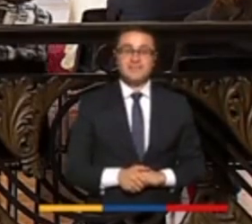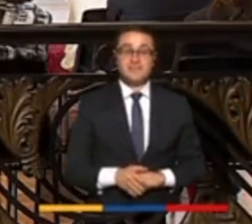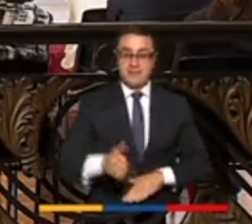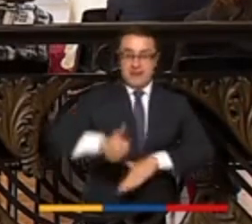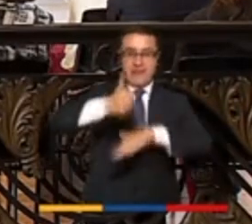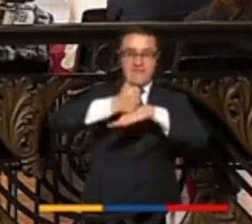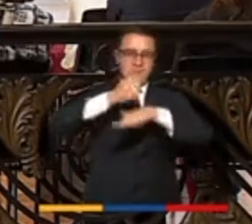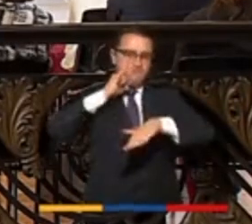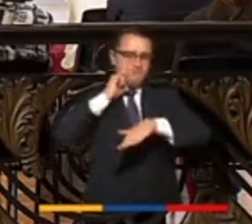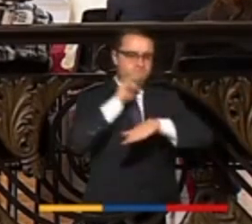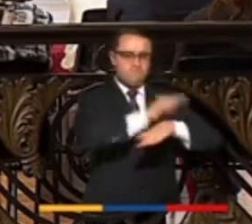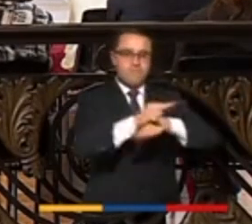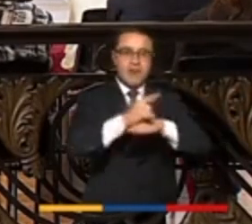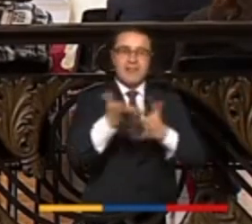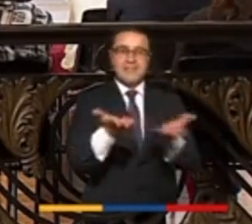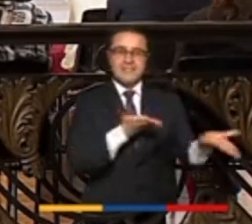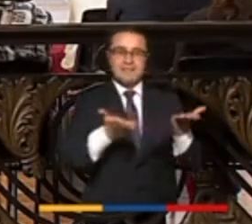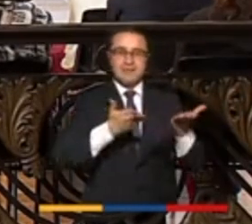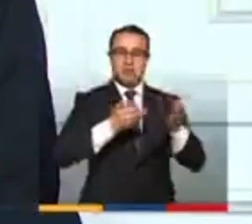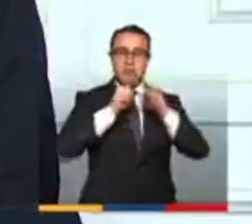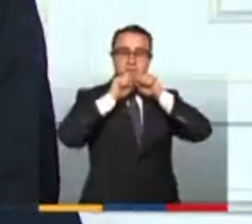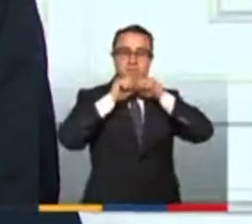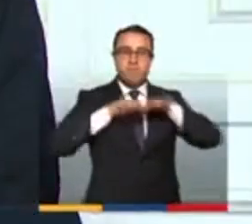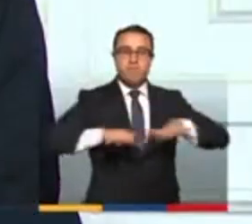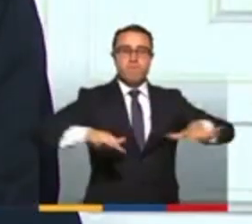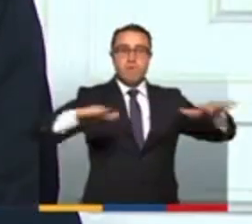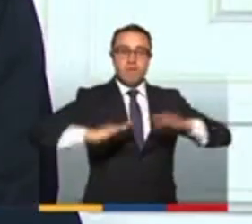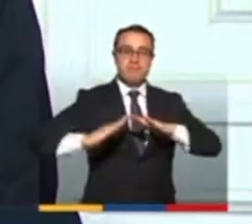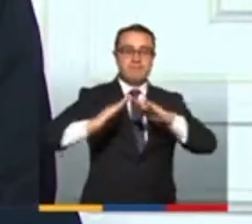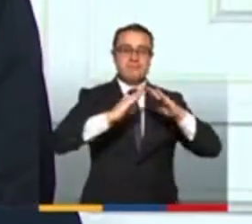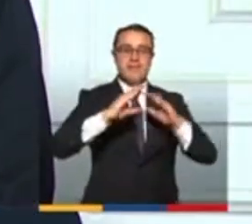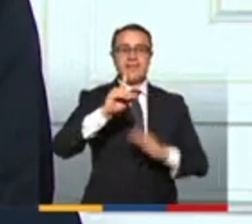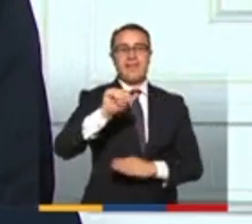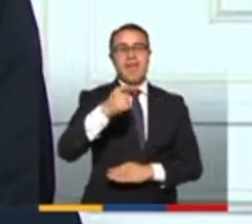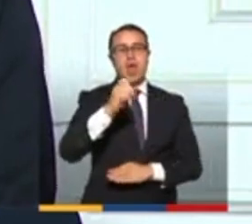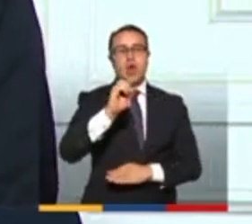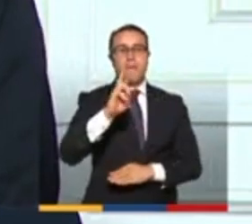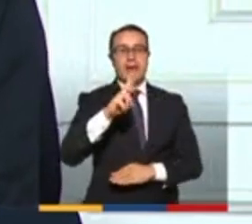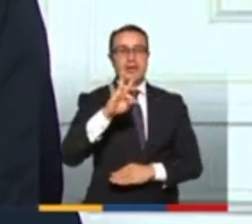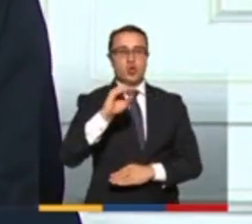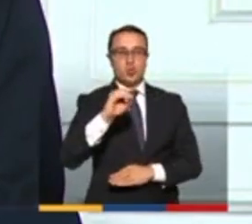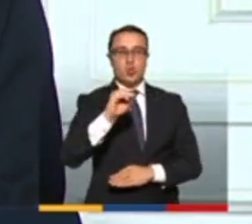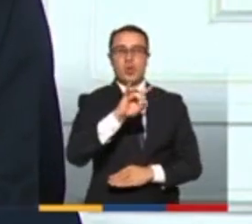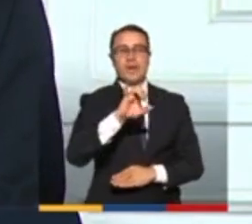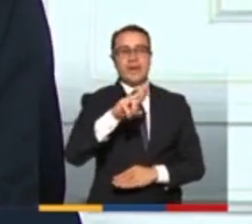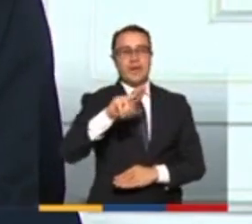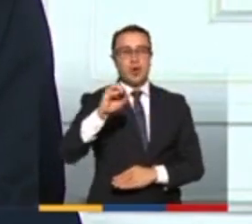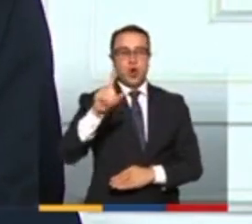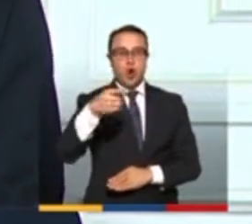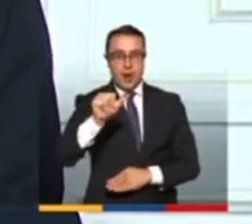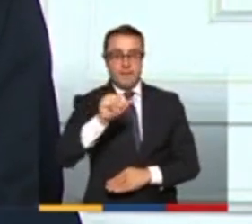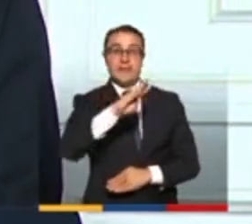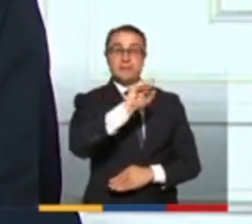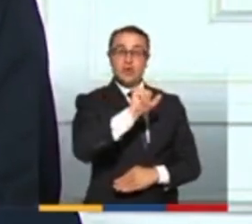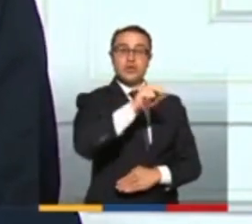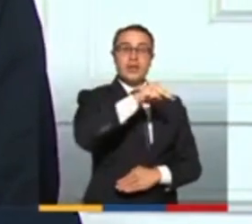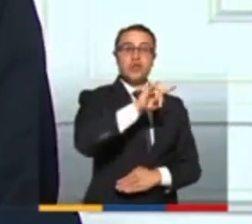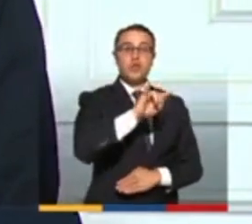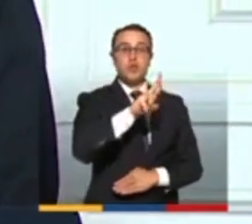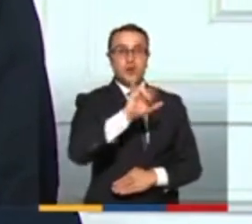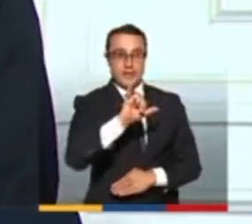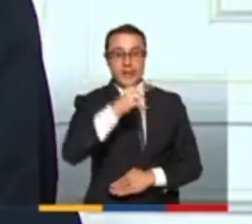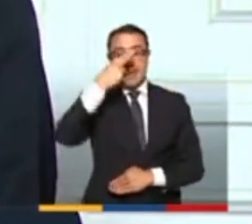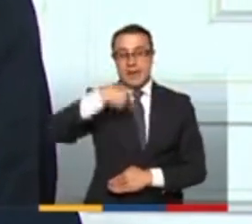Superintendente de Servicios Públicos Domiciliarios, Dagoberto Quiroga Collazos, su esposa Nuri y sus hijos Camilo